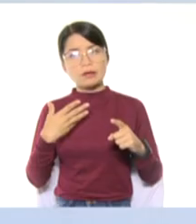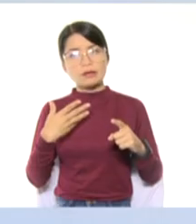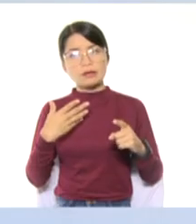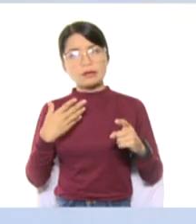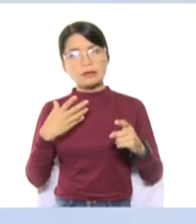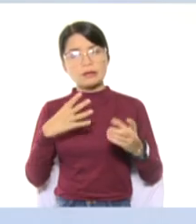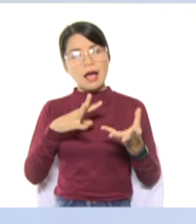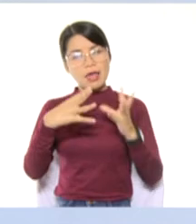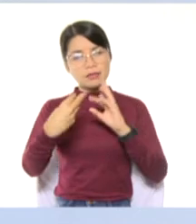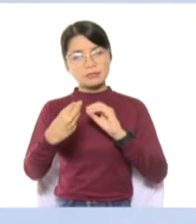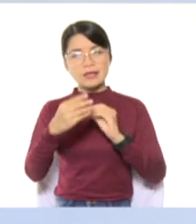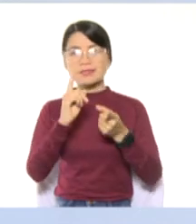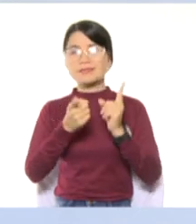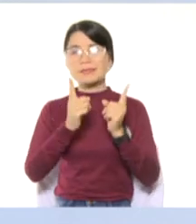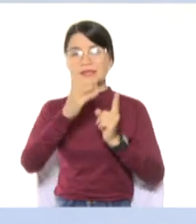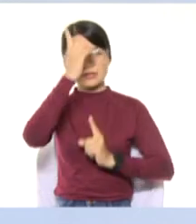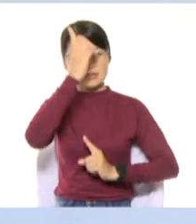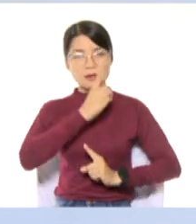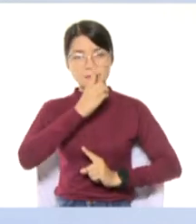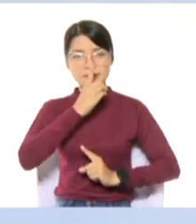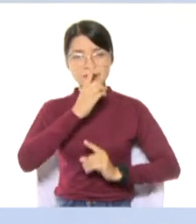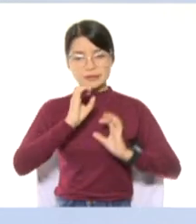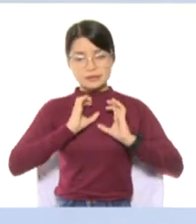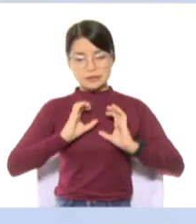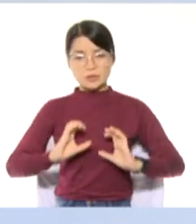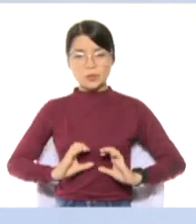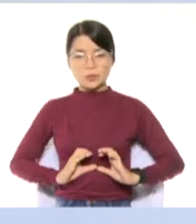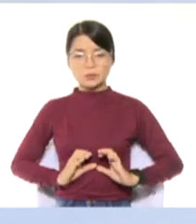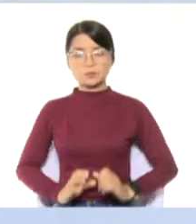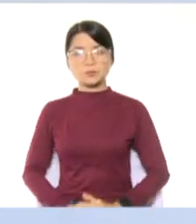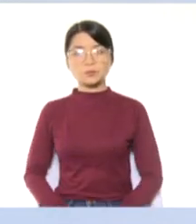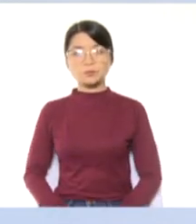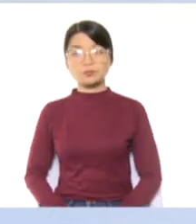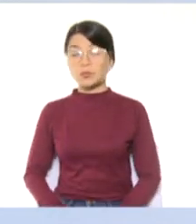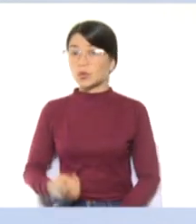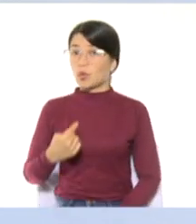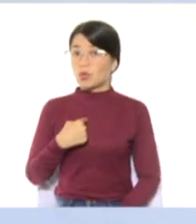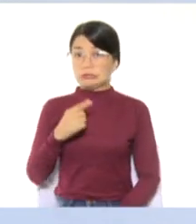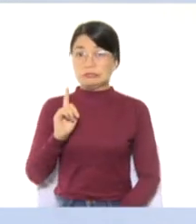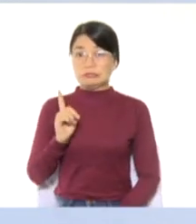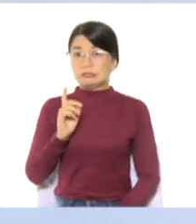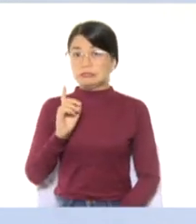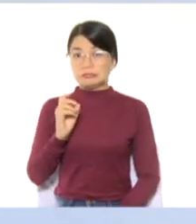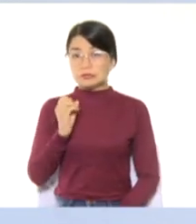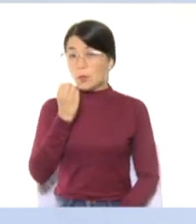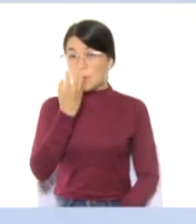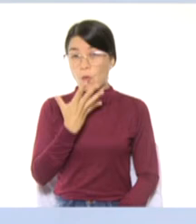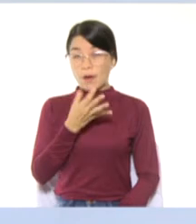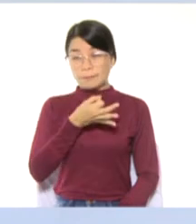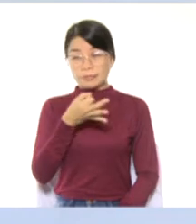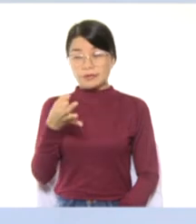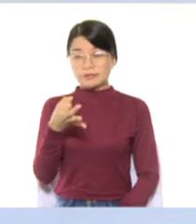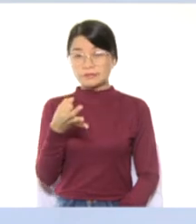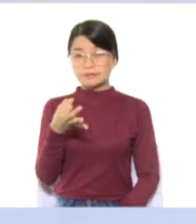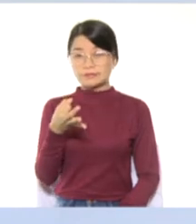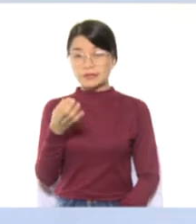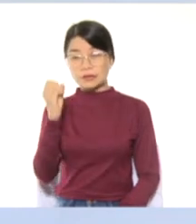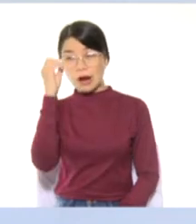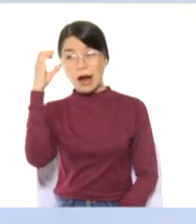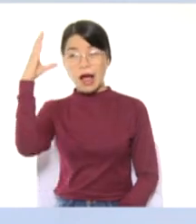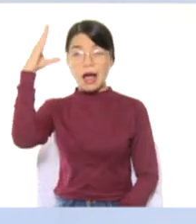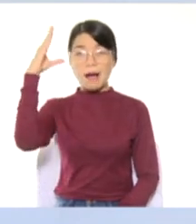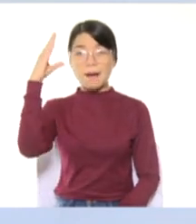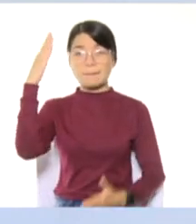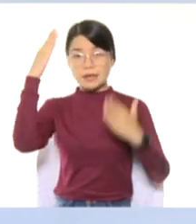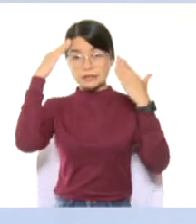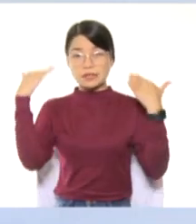profe, estoy aquí. Yo no era tan buena para educación física, pero sí tenía muchísimas habilidades en cuanto a todo lo relacionado a